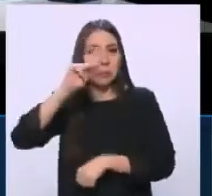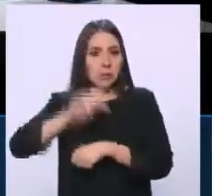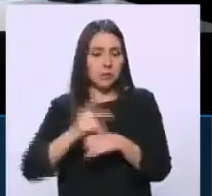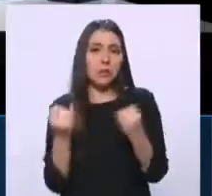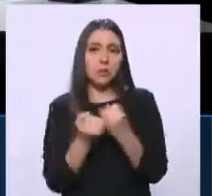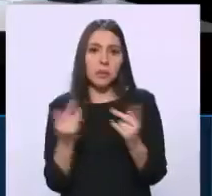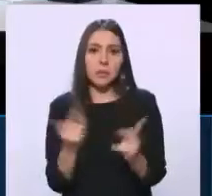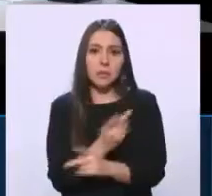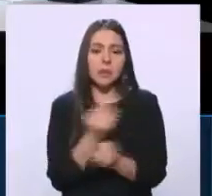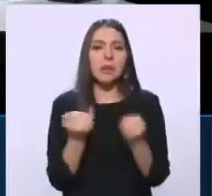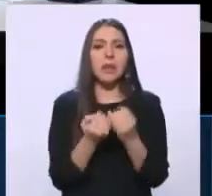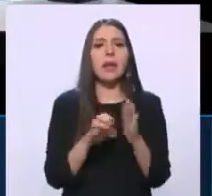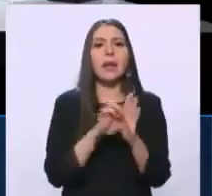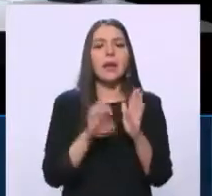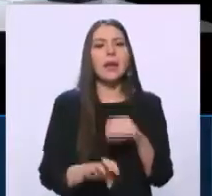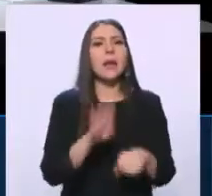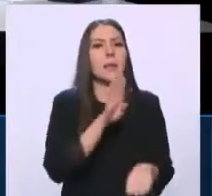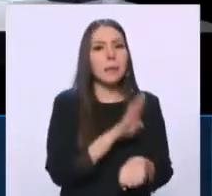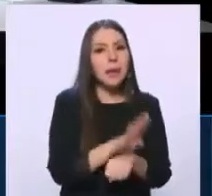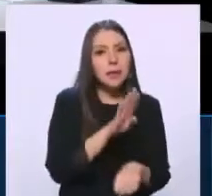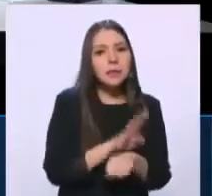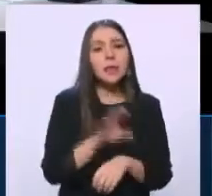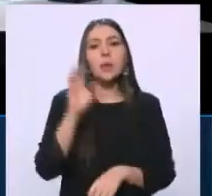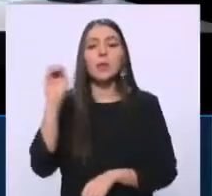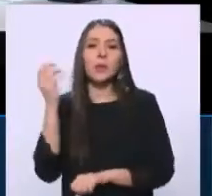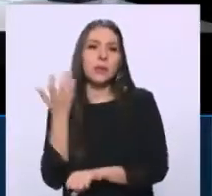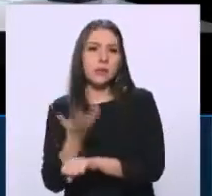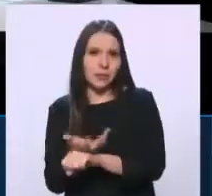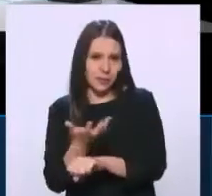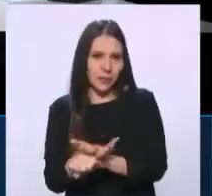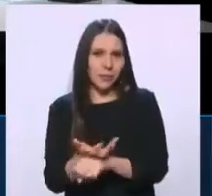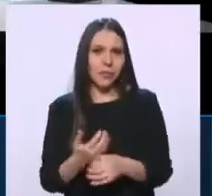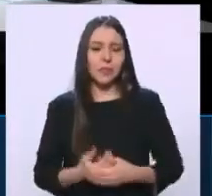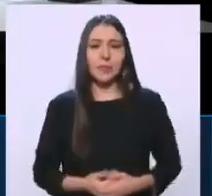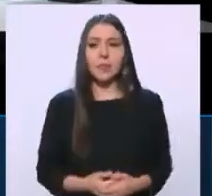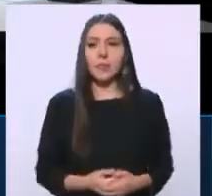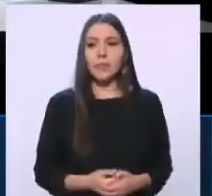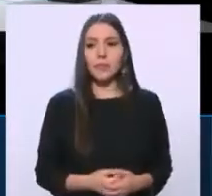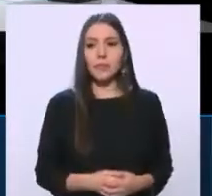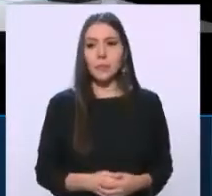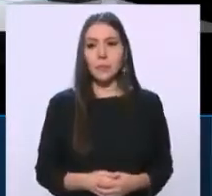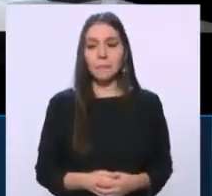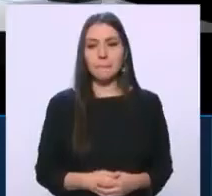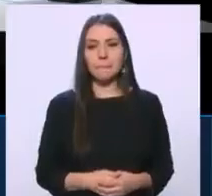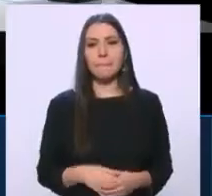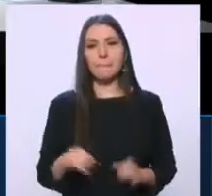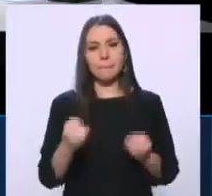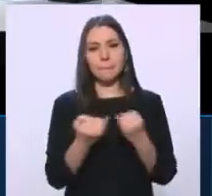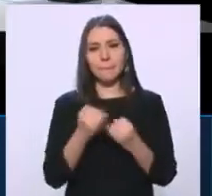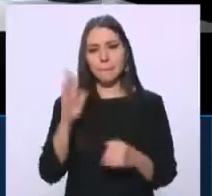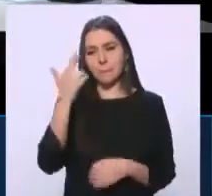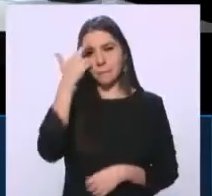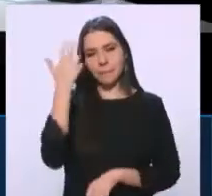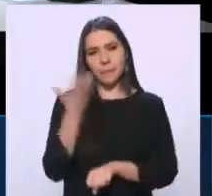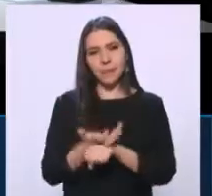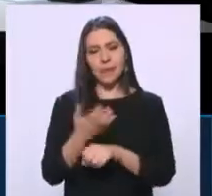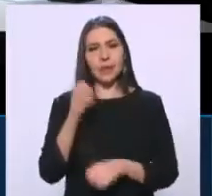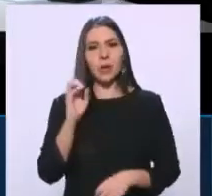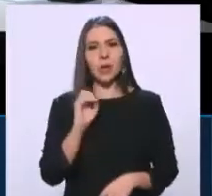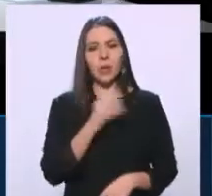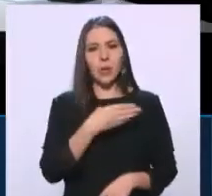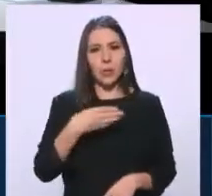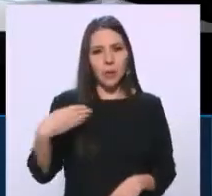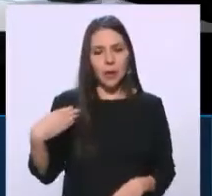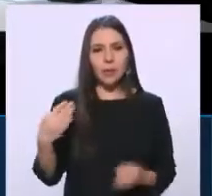y ha pasado también en Estados Unidos, donde vemos claramente que tanto Obama como Rousseff